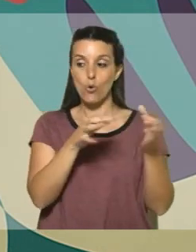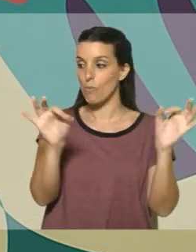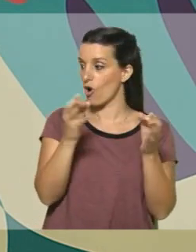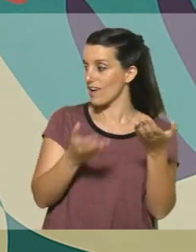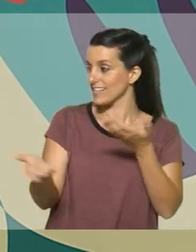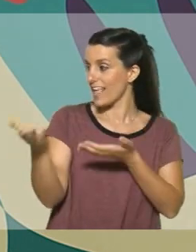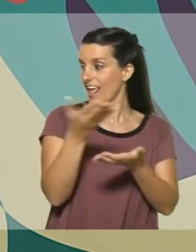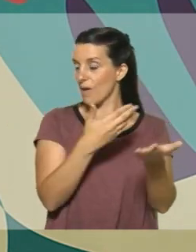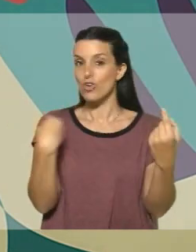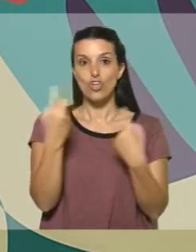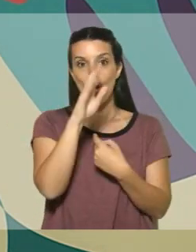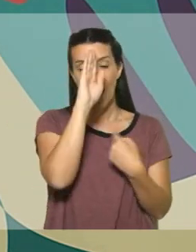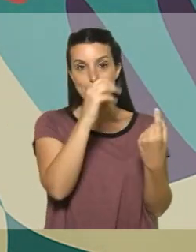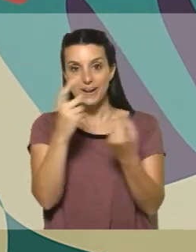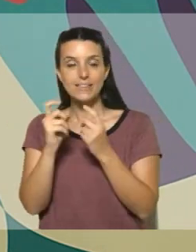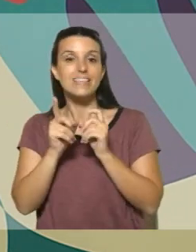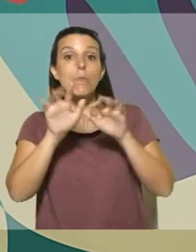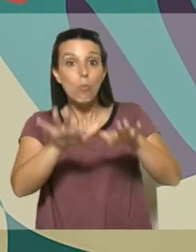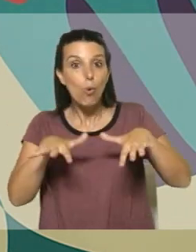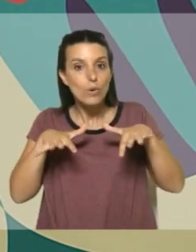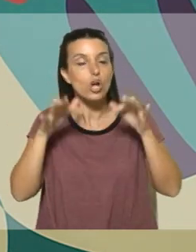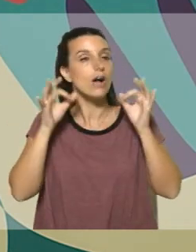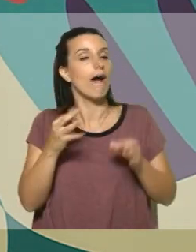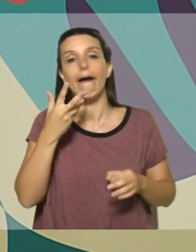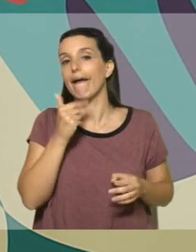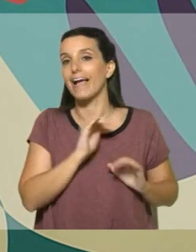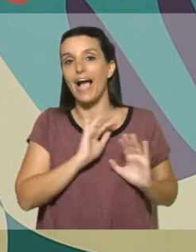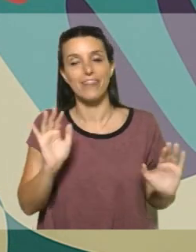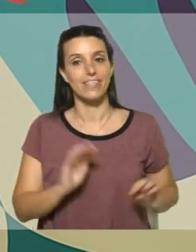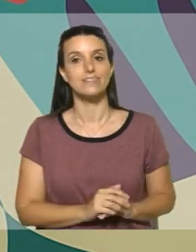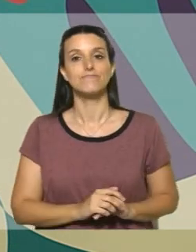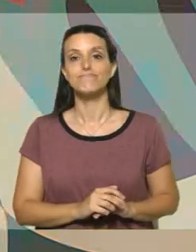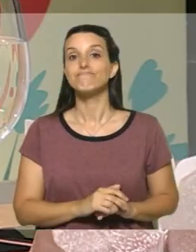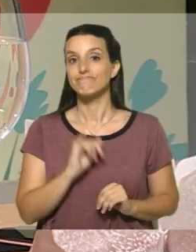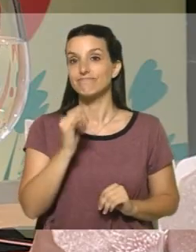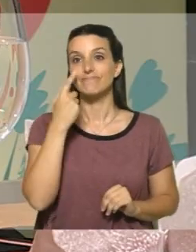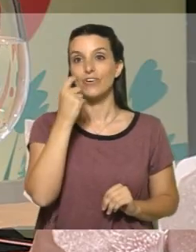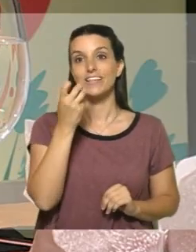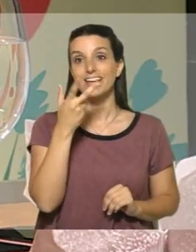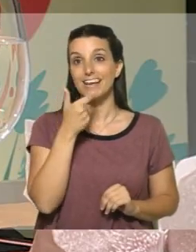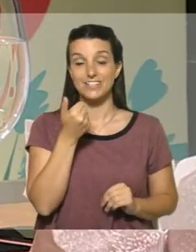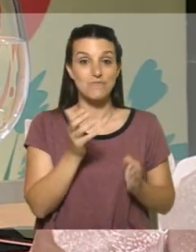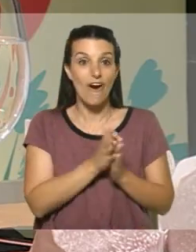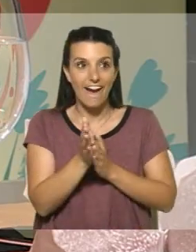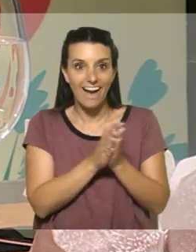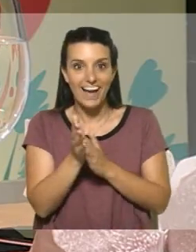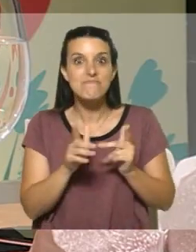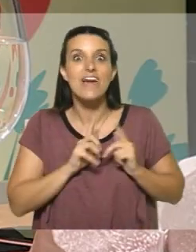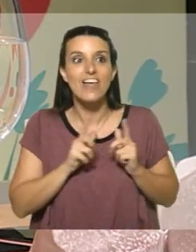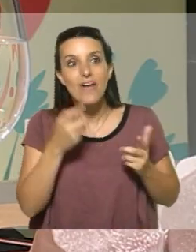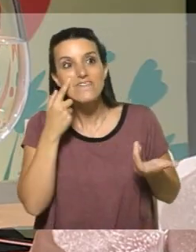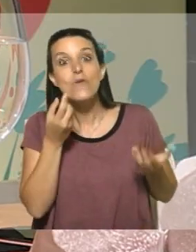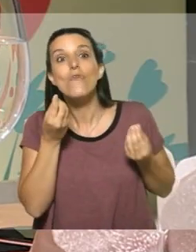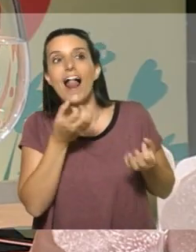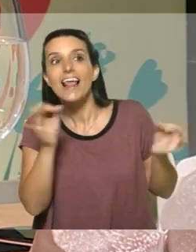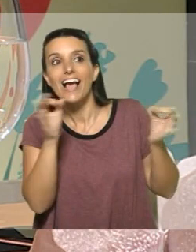nos nutre a todos y el público, por suerte, siempre se copa con eso y lo ve, ¿viste? Le llega. Sí, claro, sin duda. Lo están esperando, además. Pero es como decís vos,